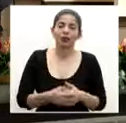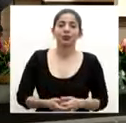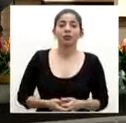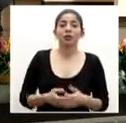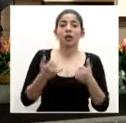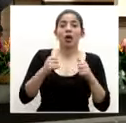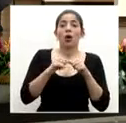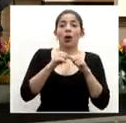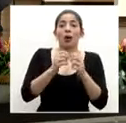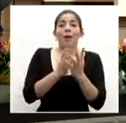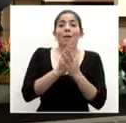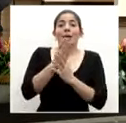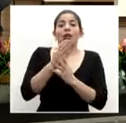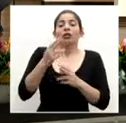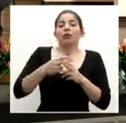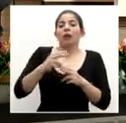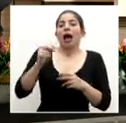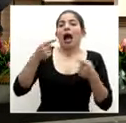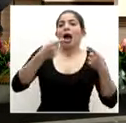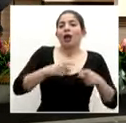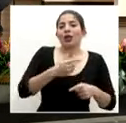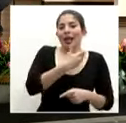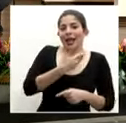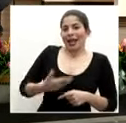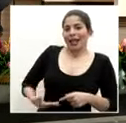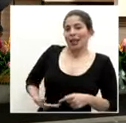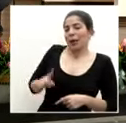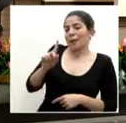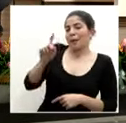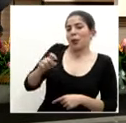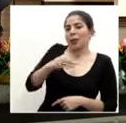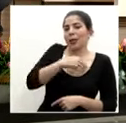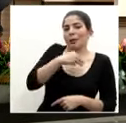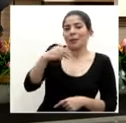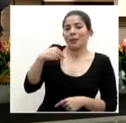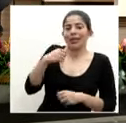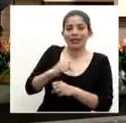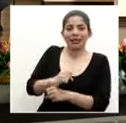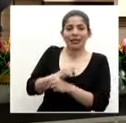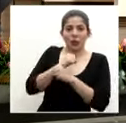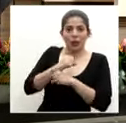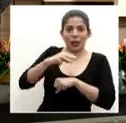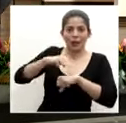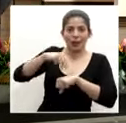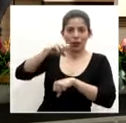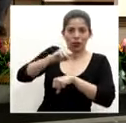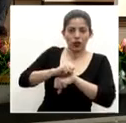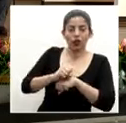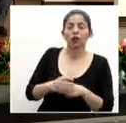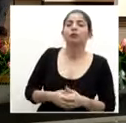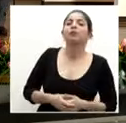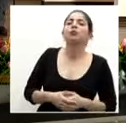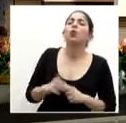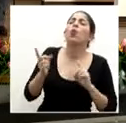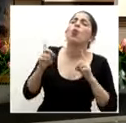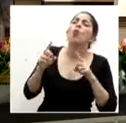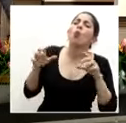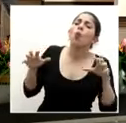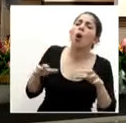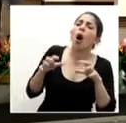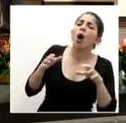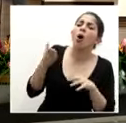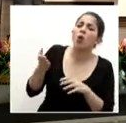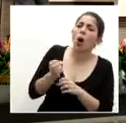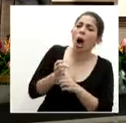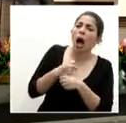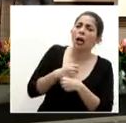Continuamos con el medio Acontecer Herediano, que consulta al ministro de Seguridad, el señor Michael Soto. ¿Qué acciones se están tomando para